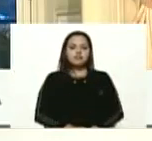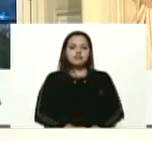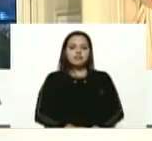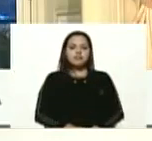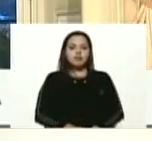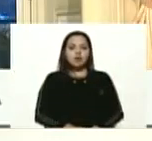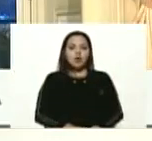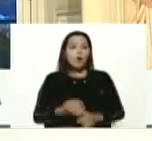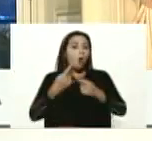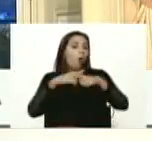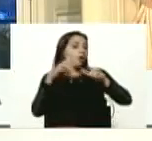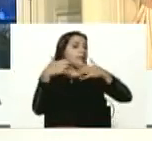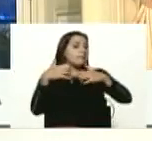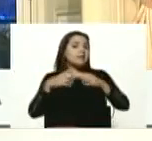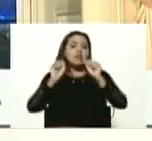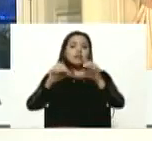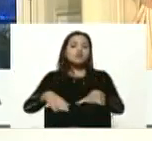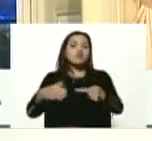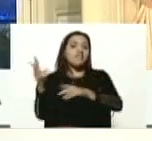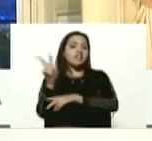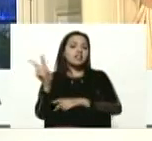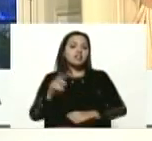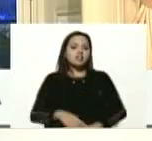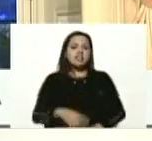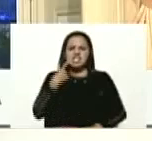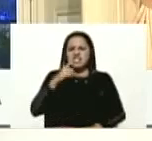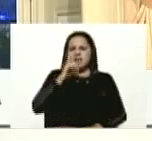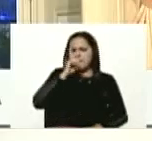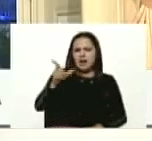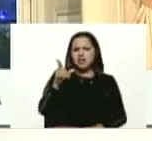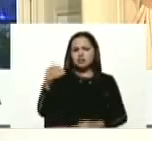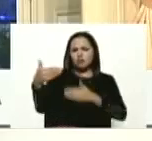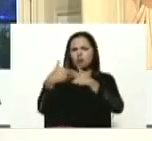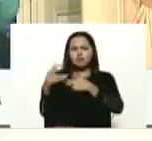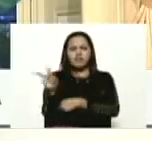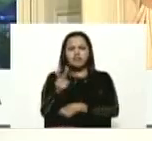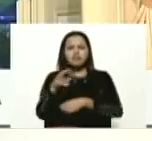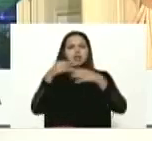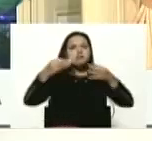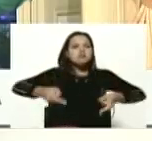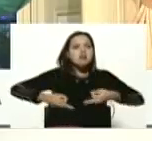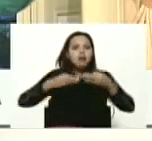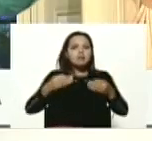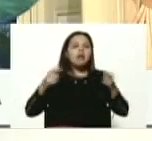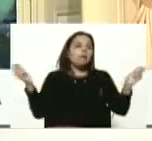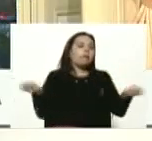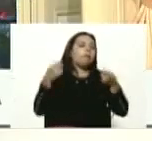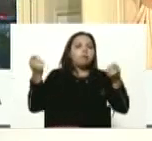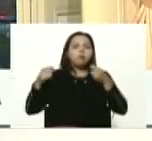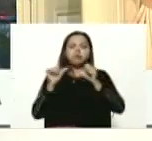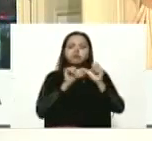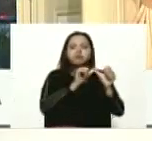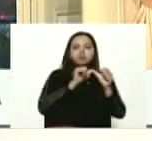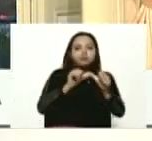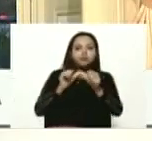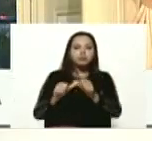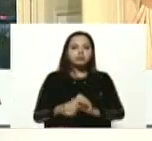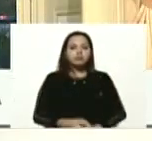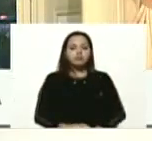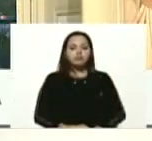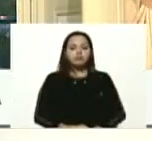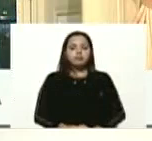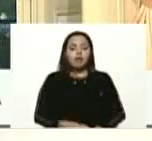Otras empresas que se van de Venezuela, como diciéndole mal a Venezuela siempre. Es una campaña permanente, muchachos, muchachas que me